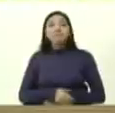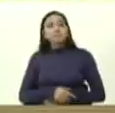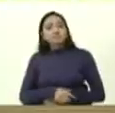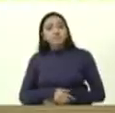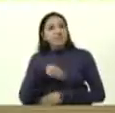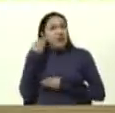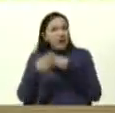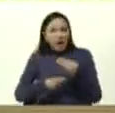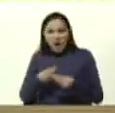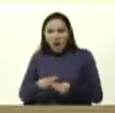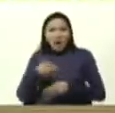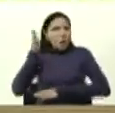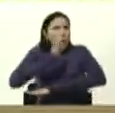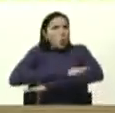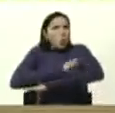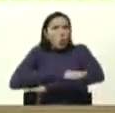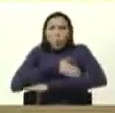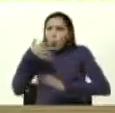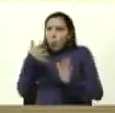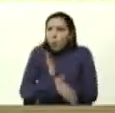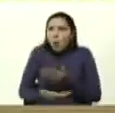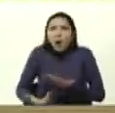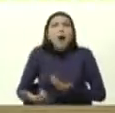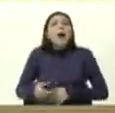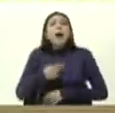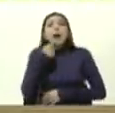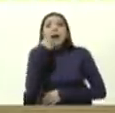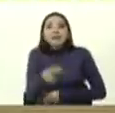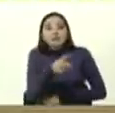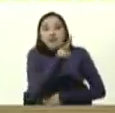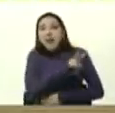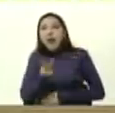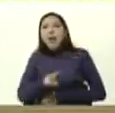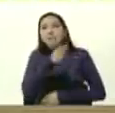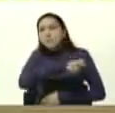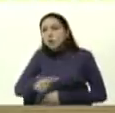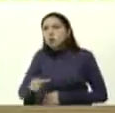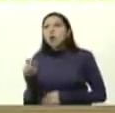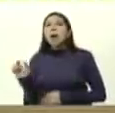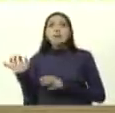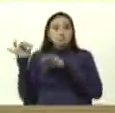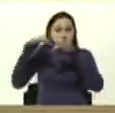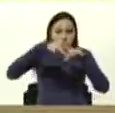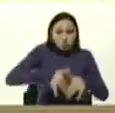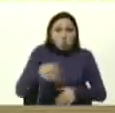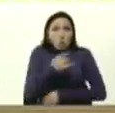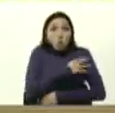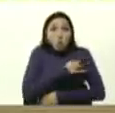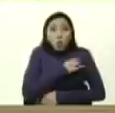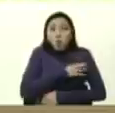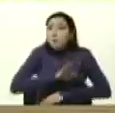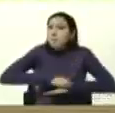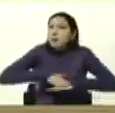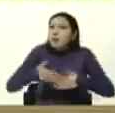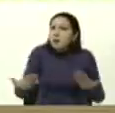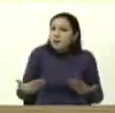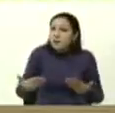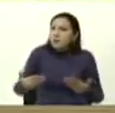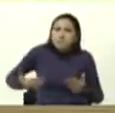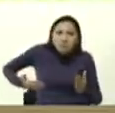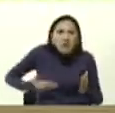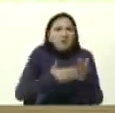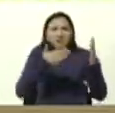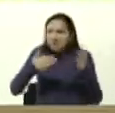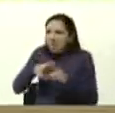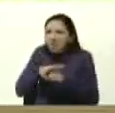impostura, de demagogia, le dijo a los venezolanos, vengan a Chile. ¿Para qué? Para que los atacaran, para que